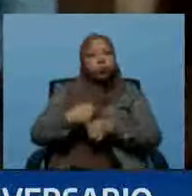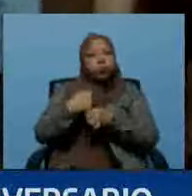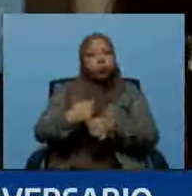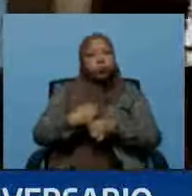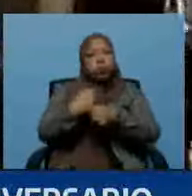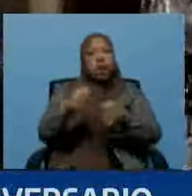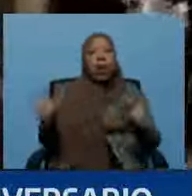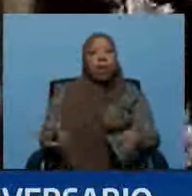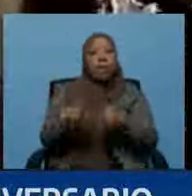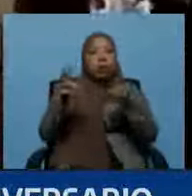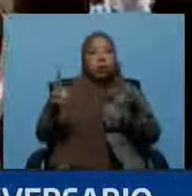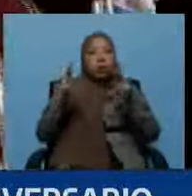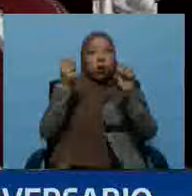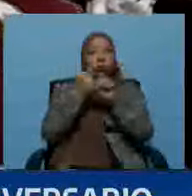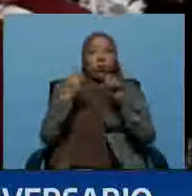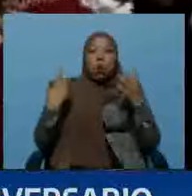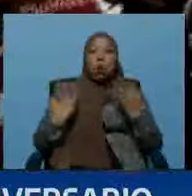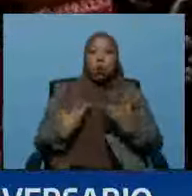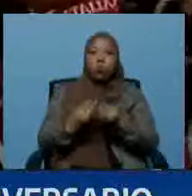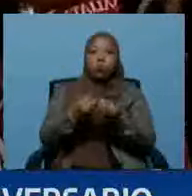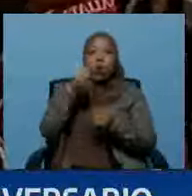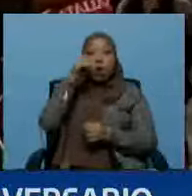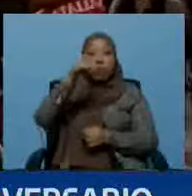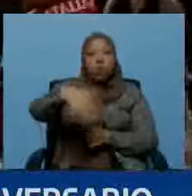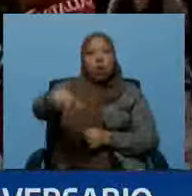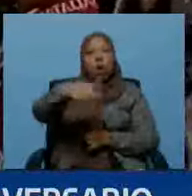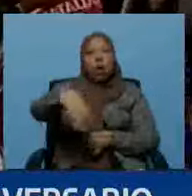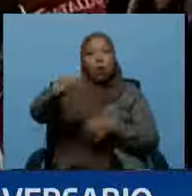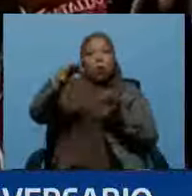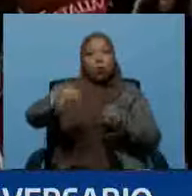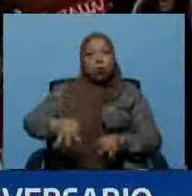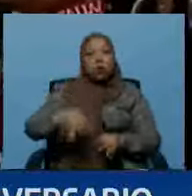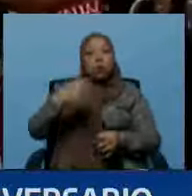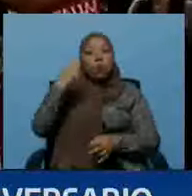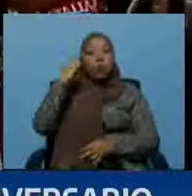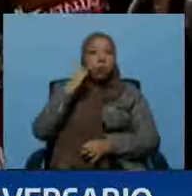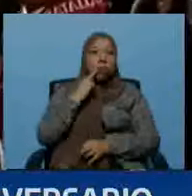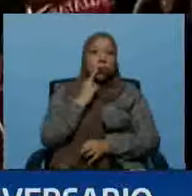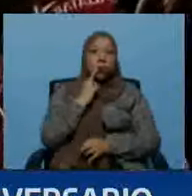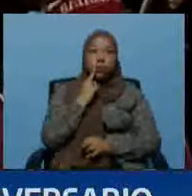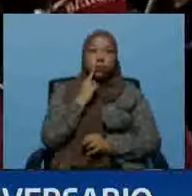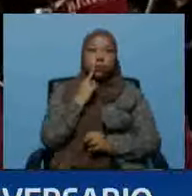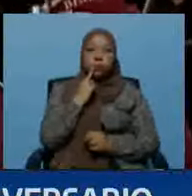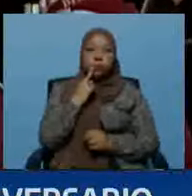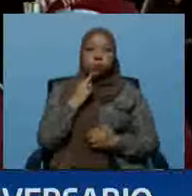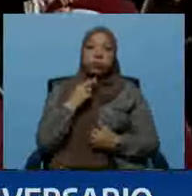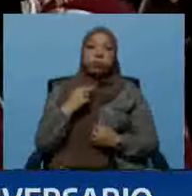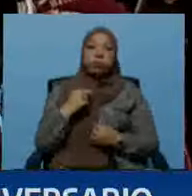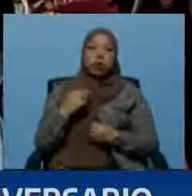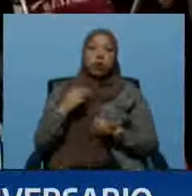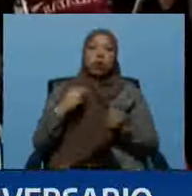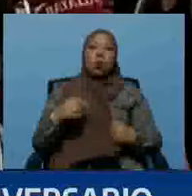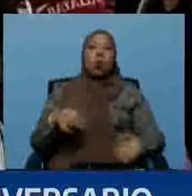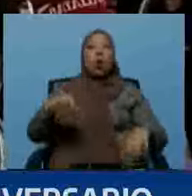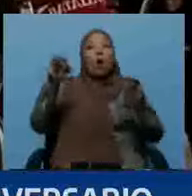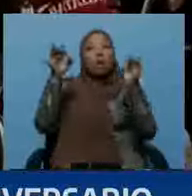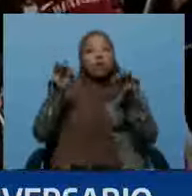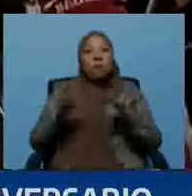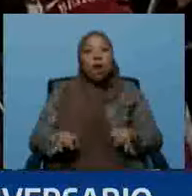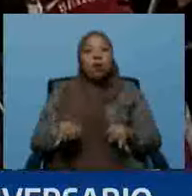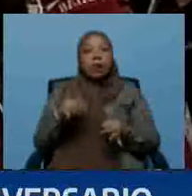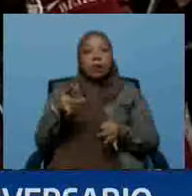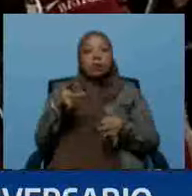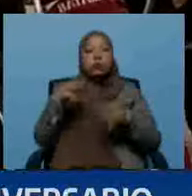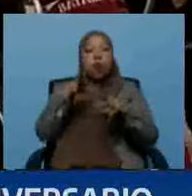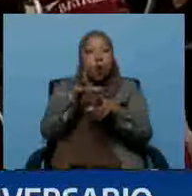hacia la victoria, junto a su pueblo, junto a su Fuerza Armada Nacional Bolivariana, fortalecido,